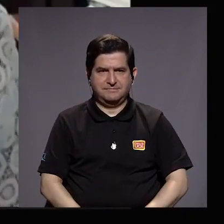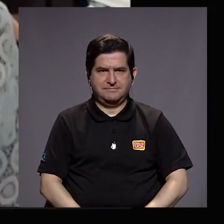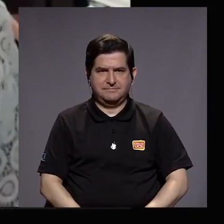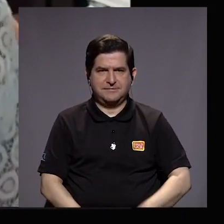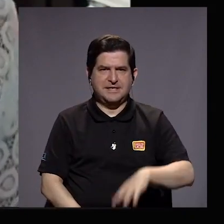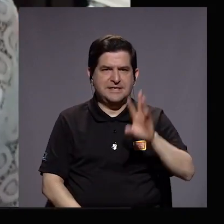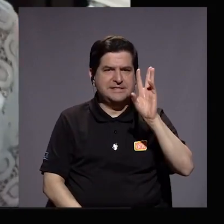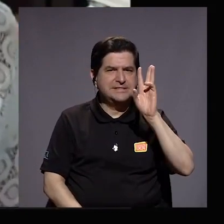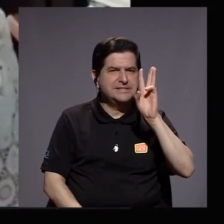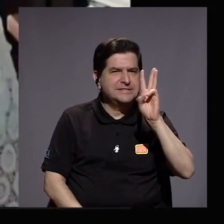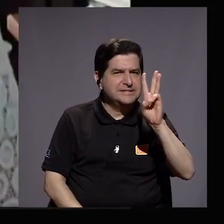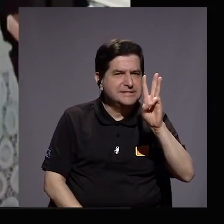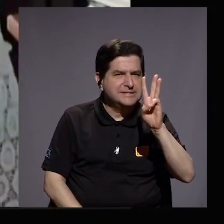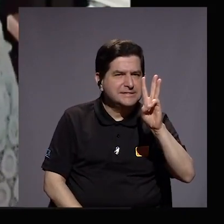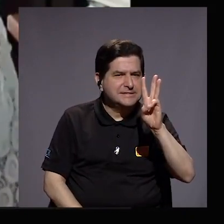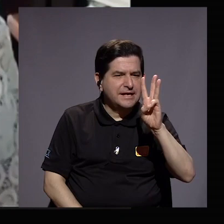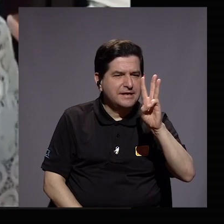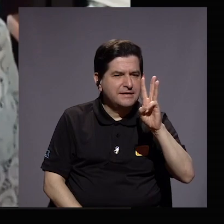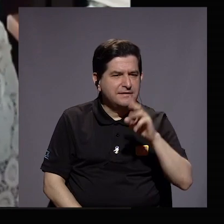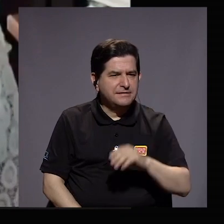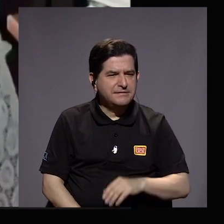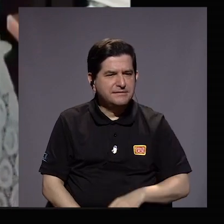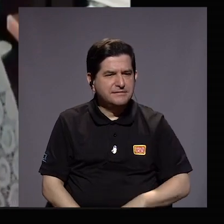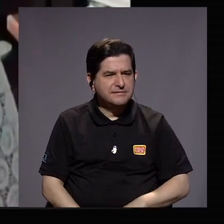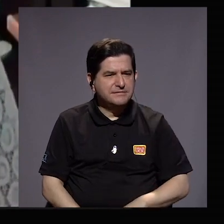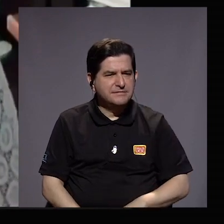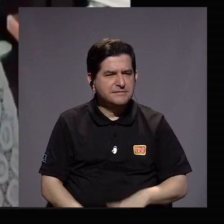personas, unas 6,